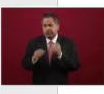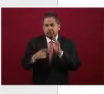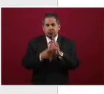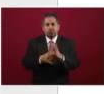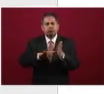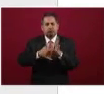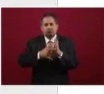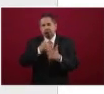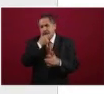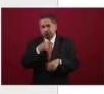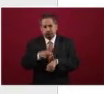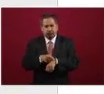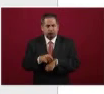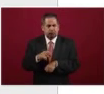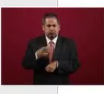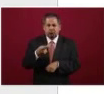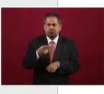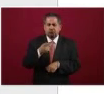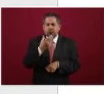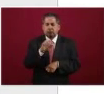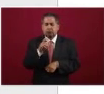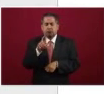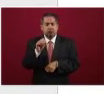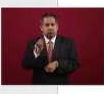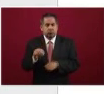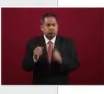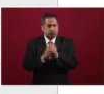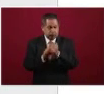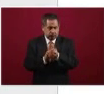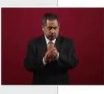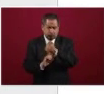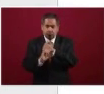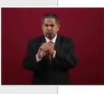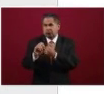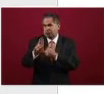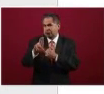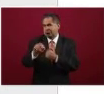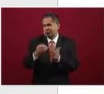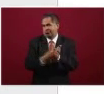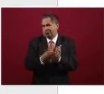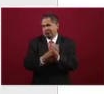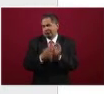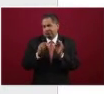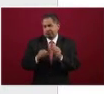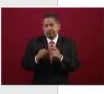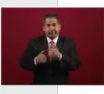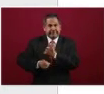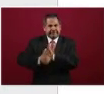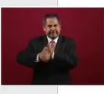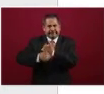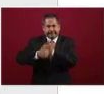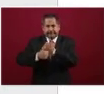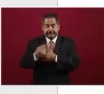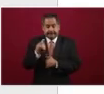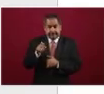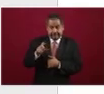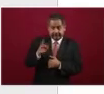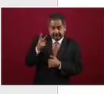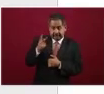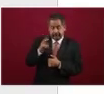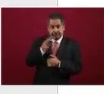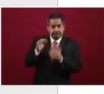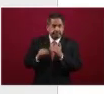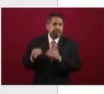para caballero marca Corum, con caja y hebilla de oro, ahí también se dio una puja interesante, tuvimos un sobreprecio de